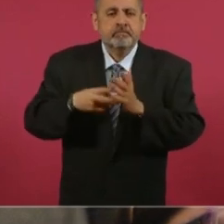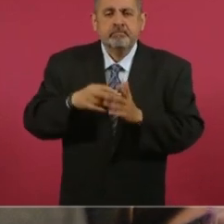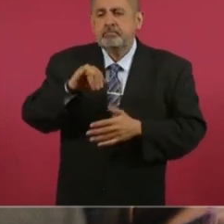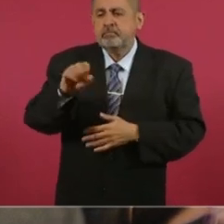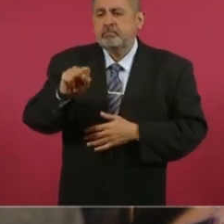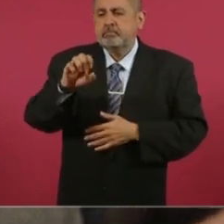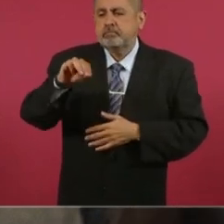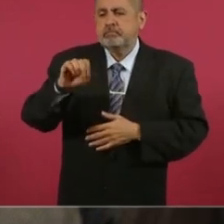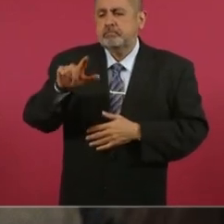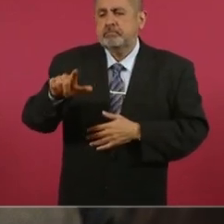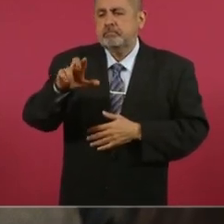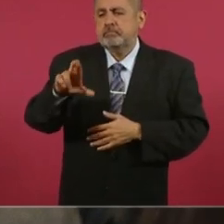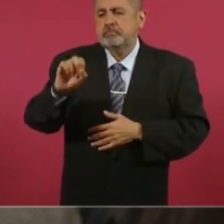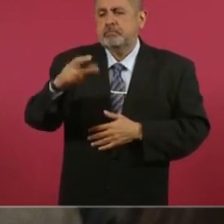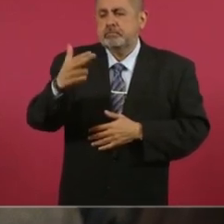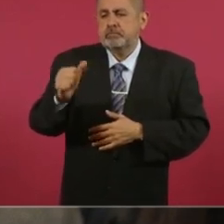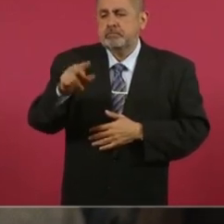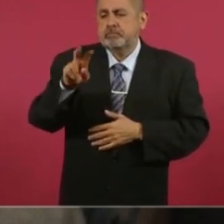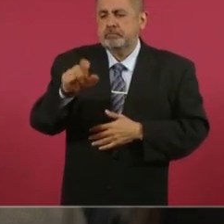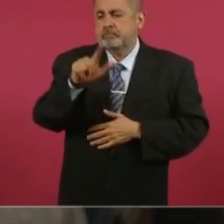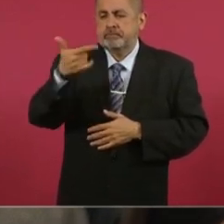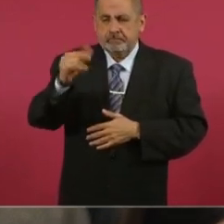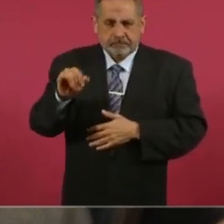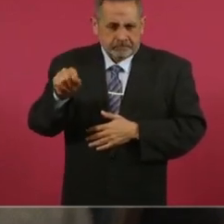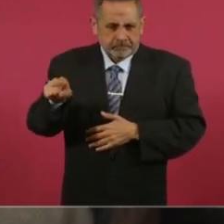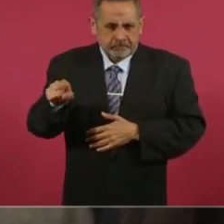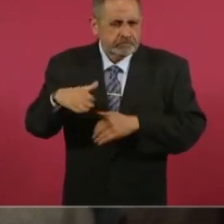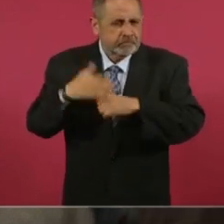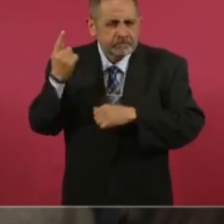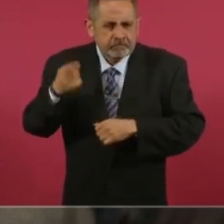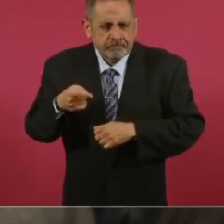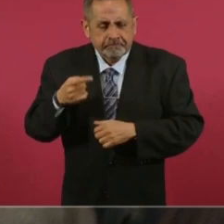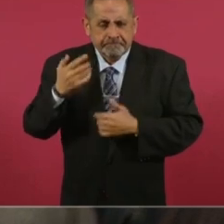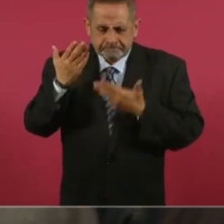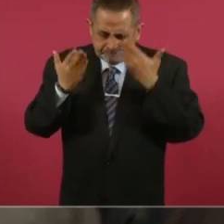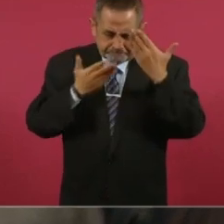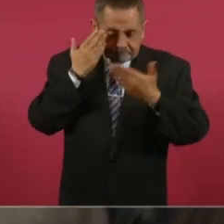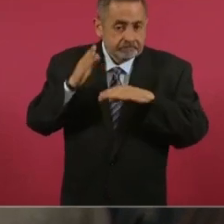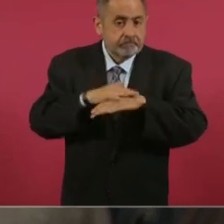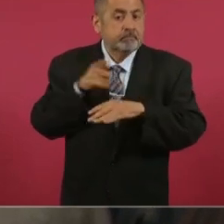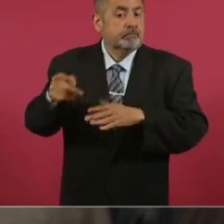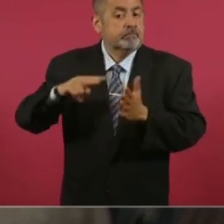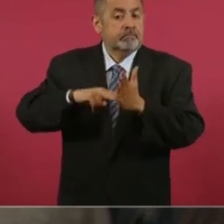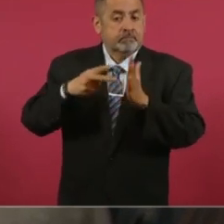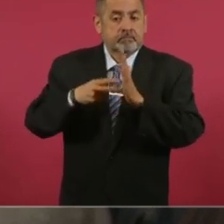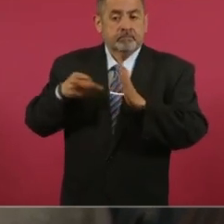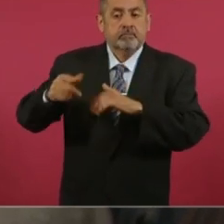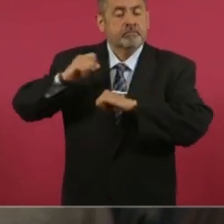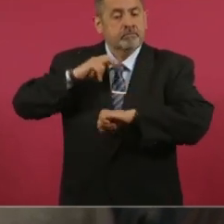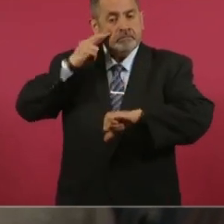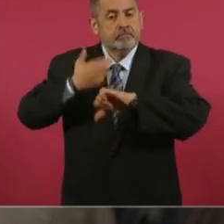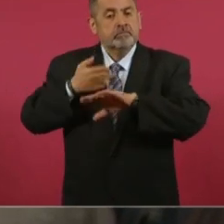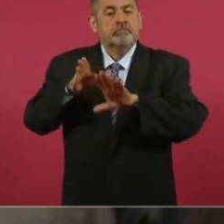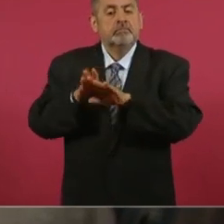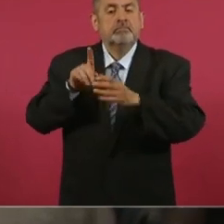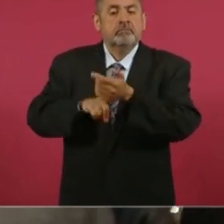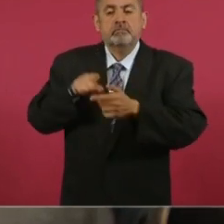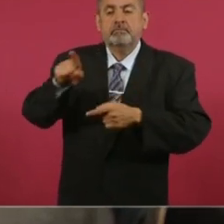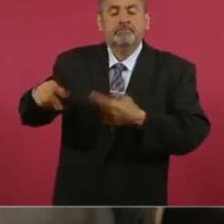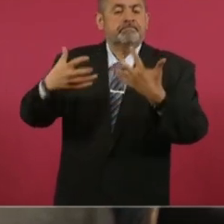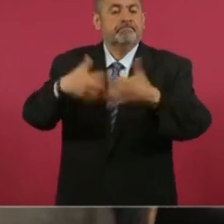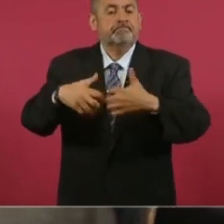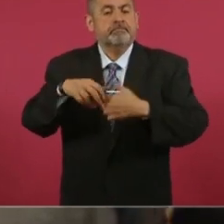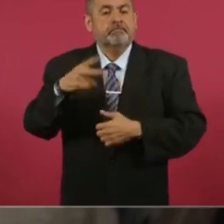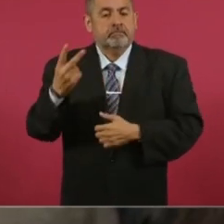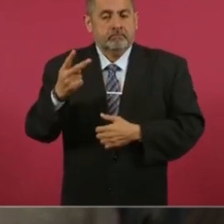Rocha Vallejo. Esto es importante que se revise porque el ingeniero pues está al frente del proyecto de la